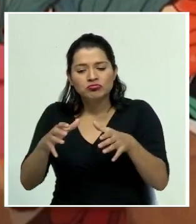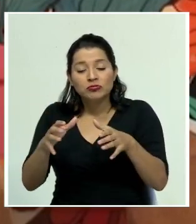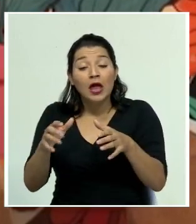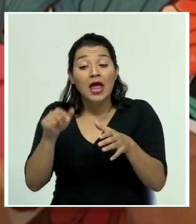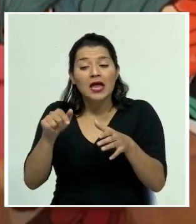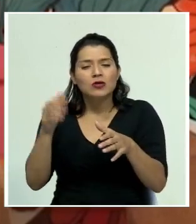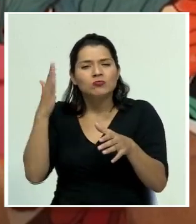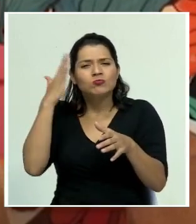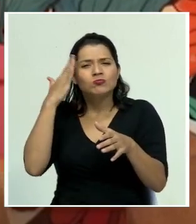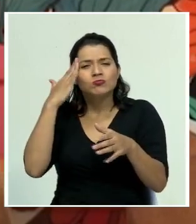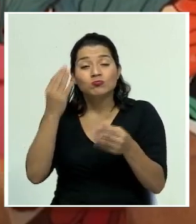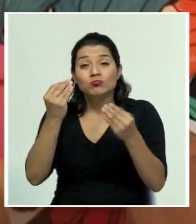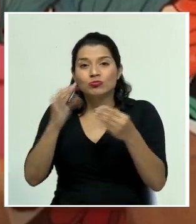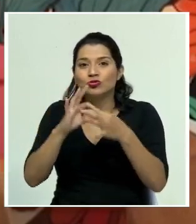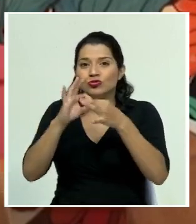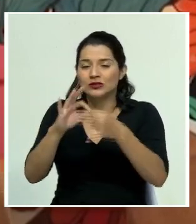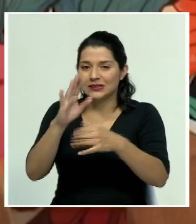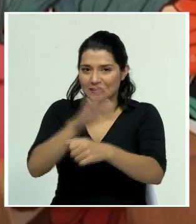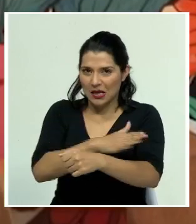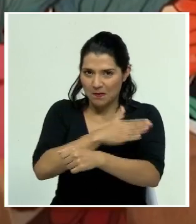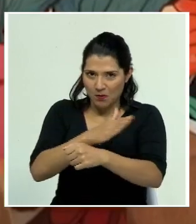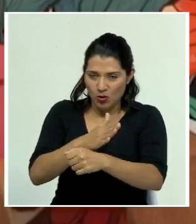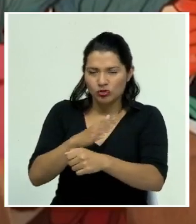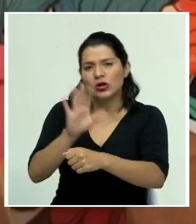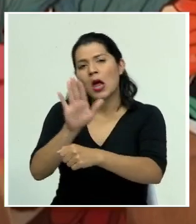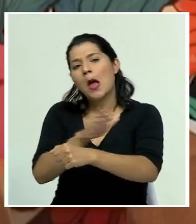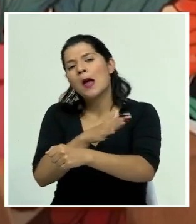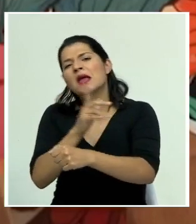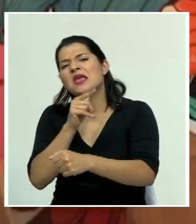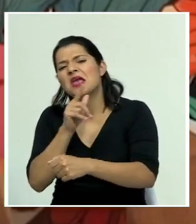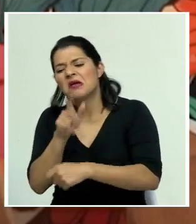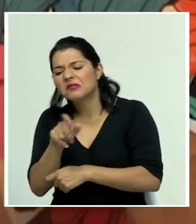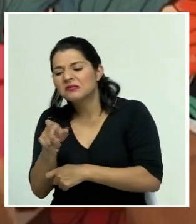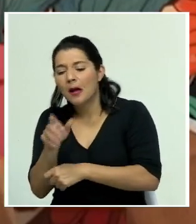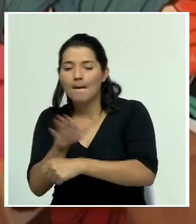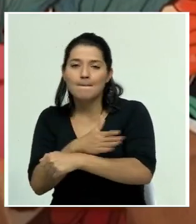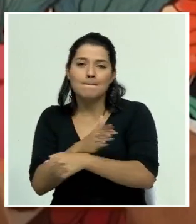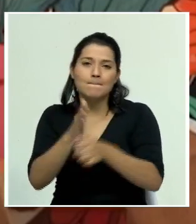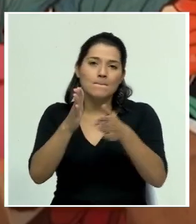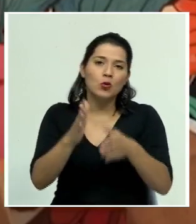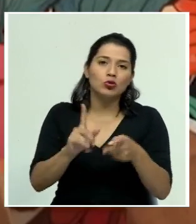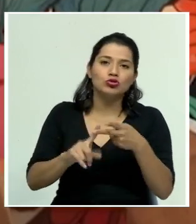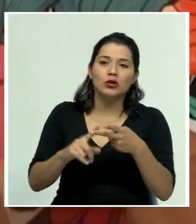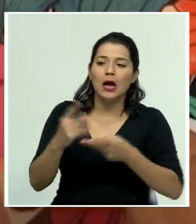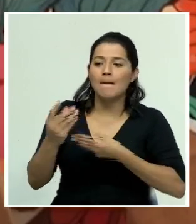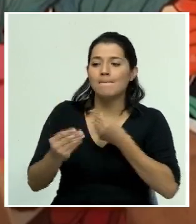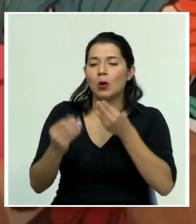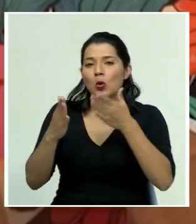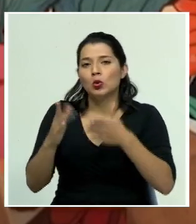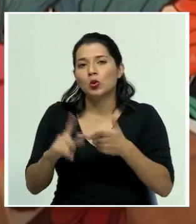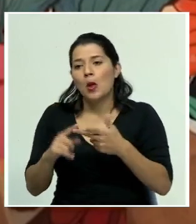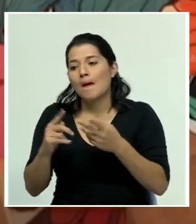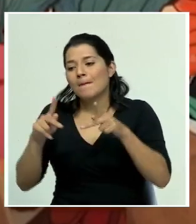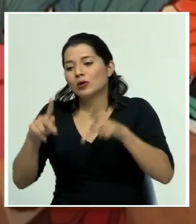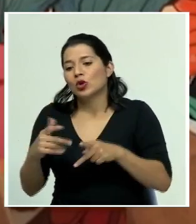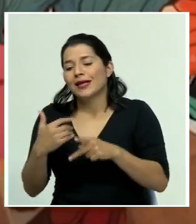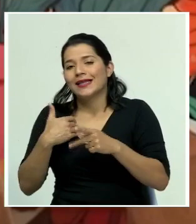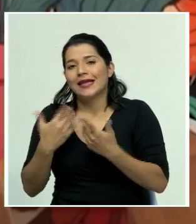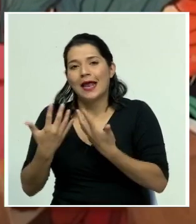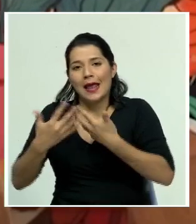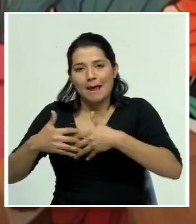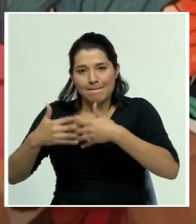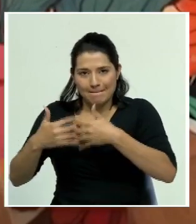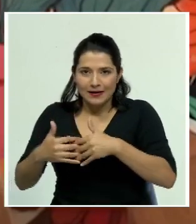de la industria musical, músicos, productores, personas de disqueras que están tratando